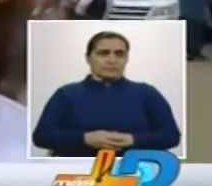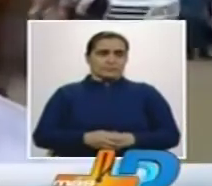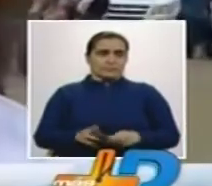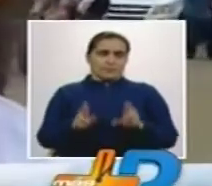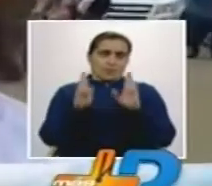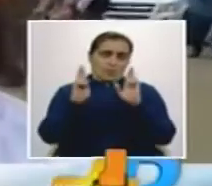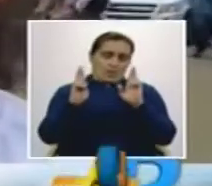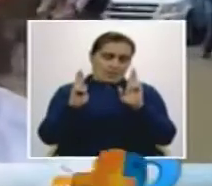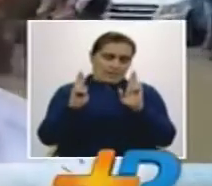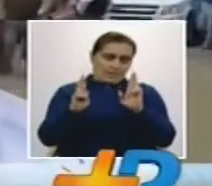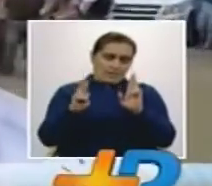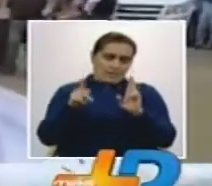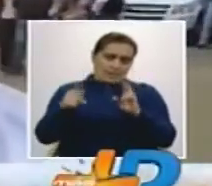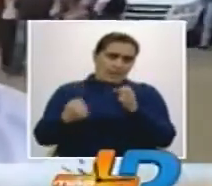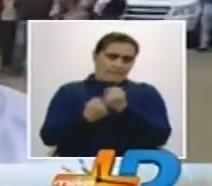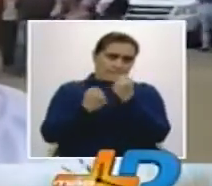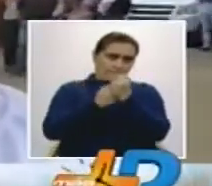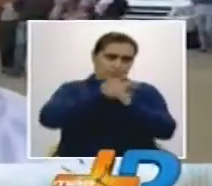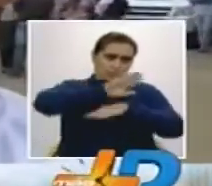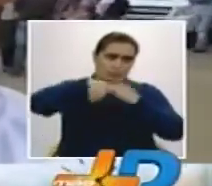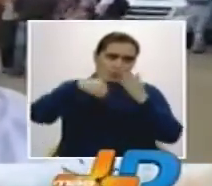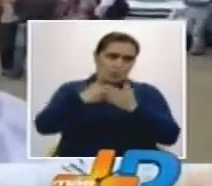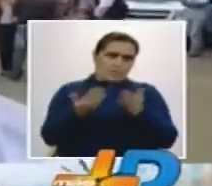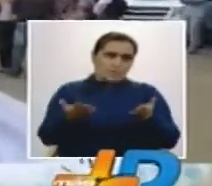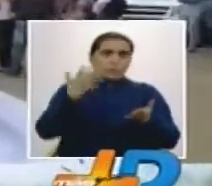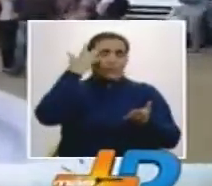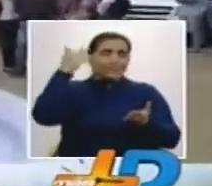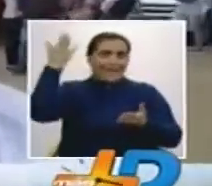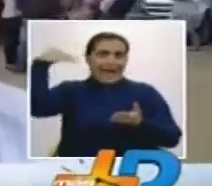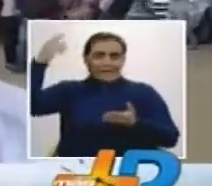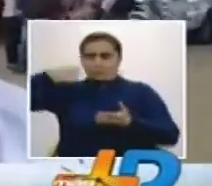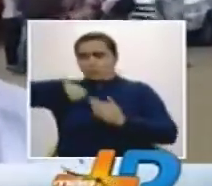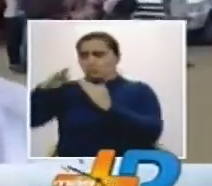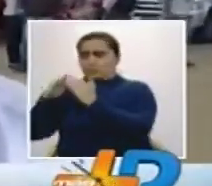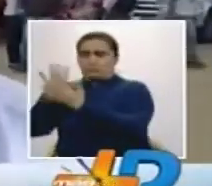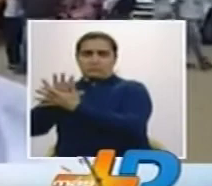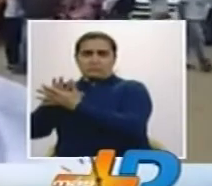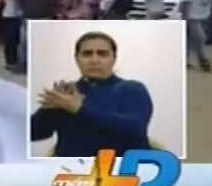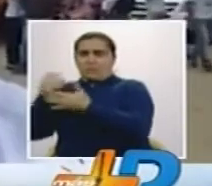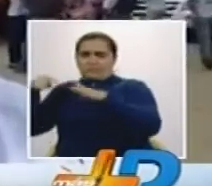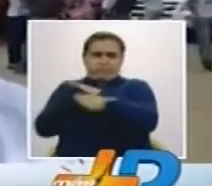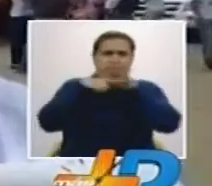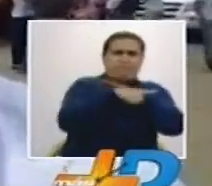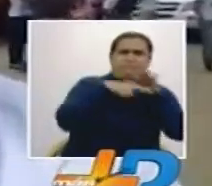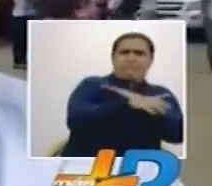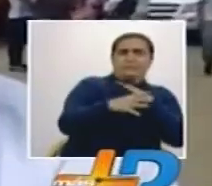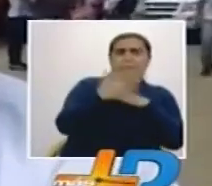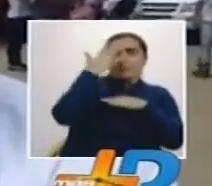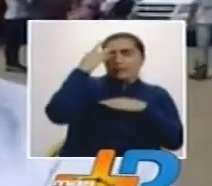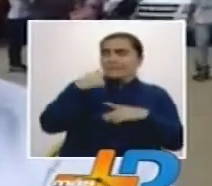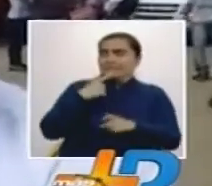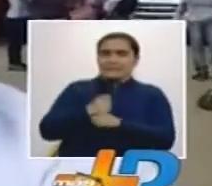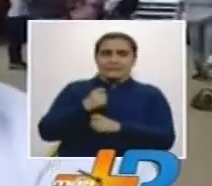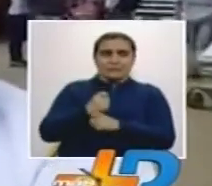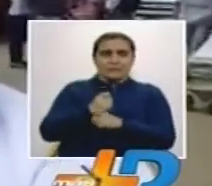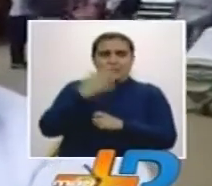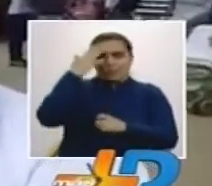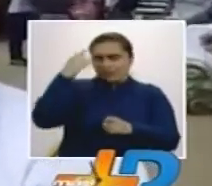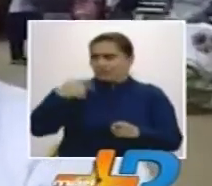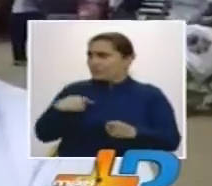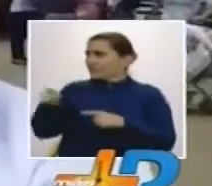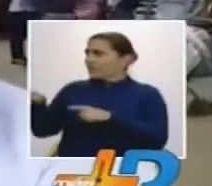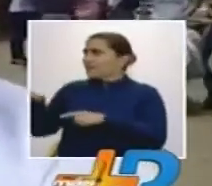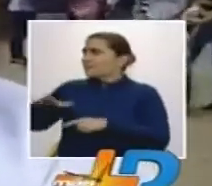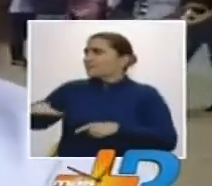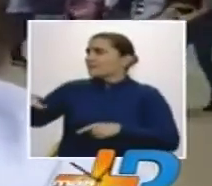sea todo completo, parejo, para todos los desplazados y las víctimas, porque es muy duro uno saber que uno es desplazado y saber